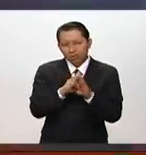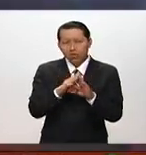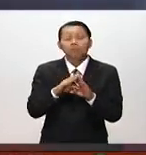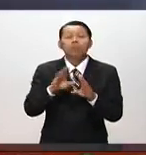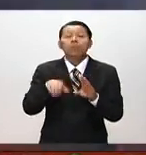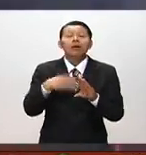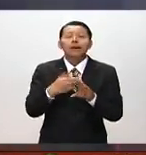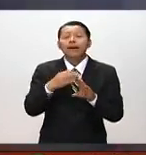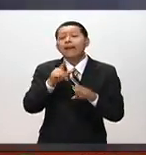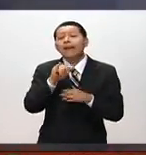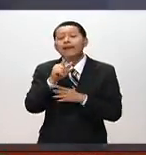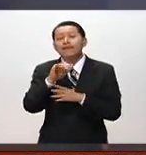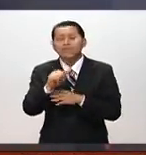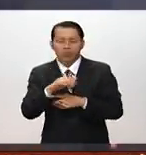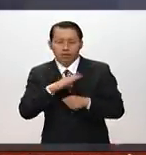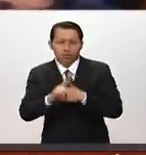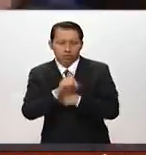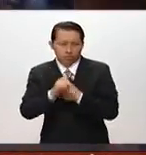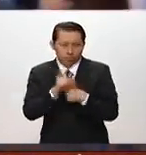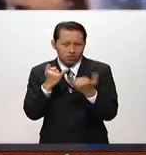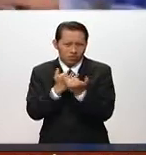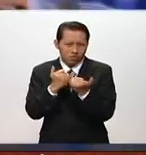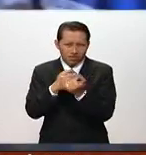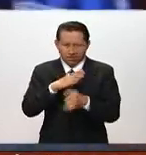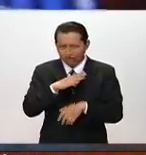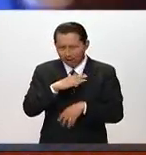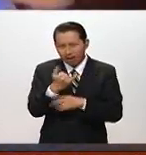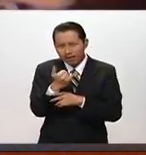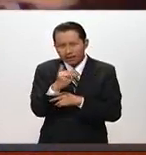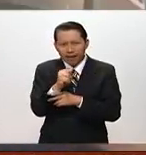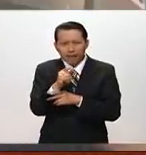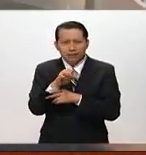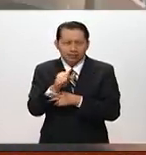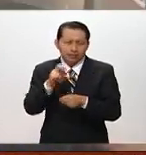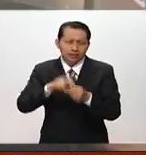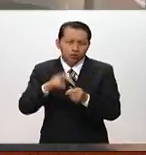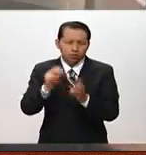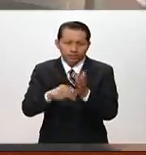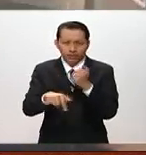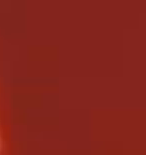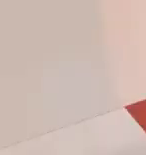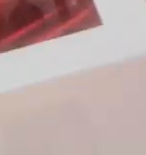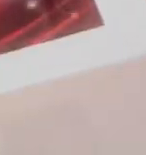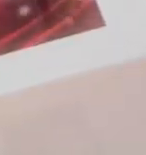en Libia y facilitó el ataque de yihadistas en el 2012.